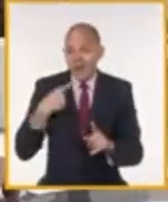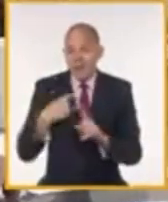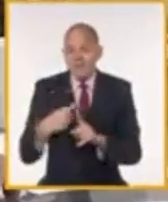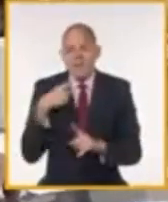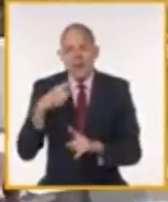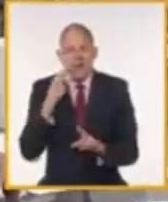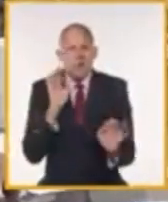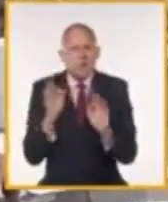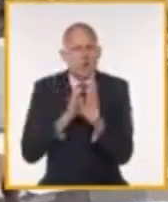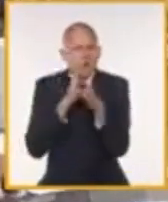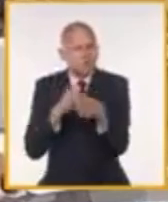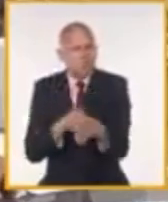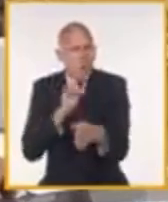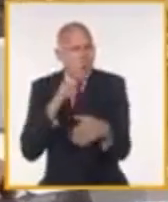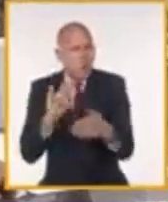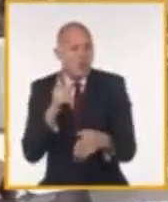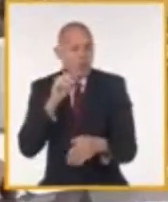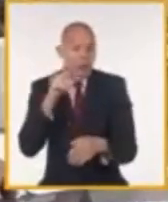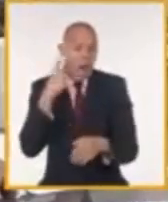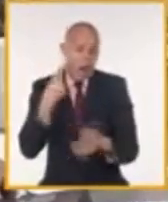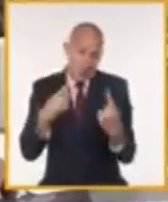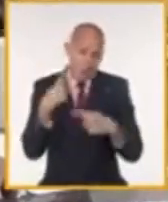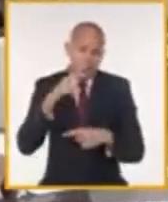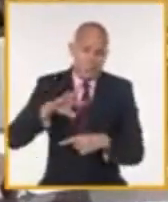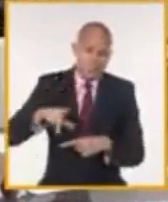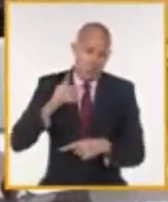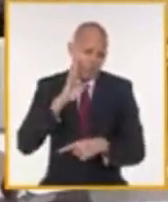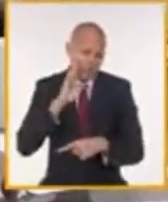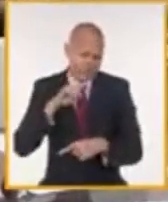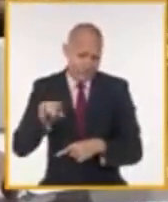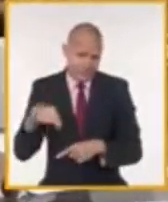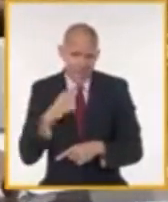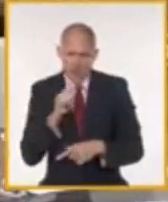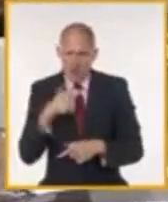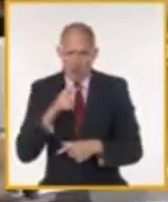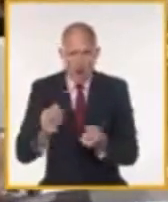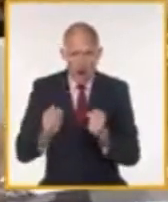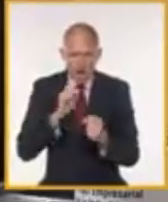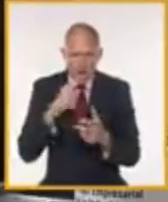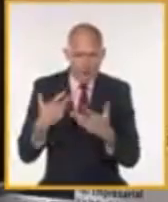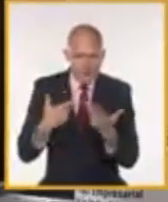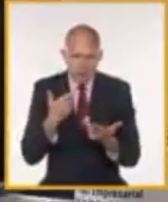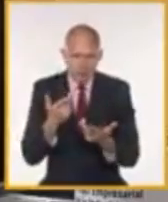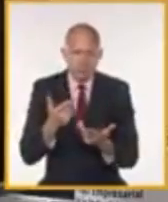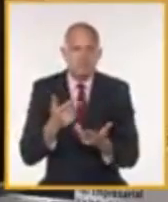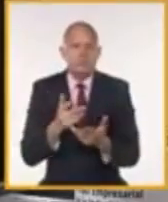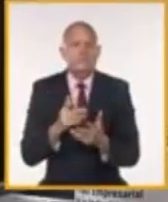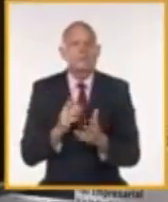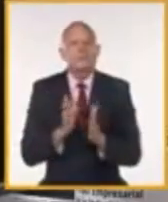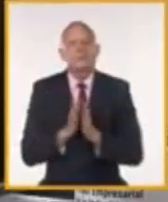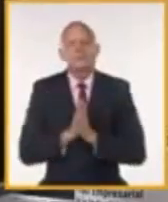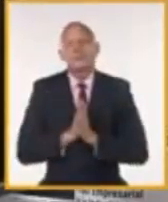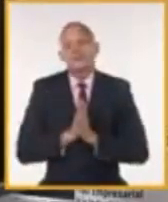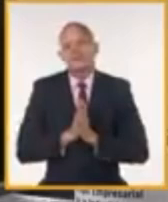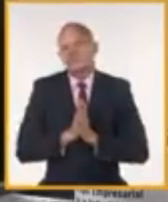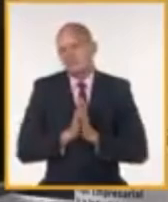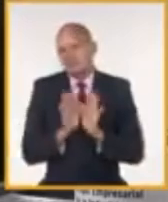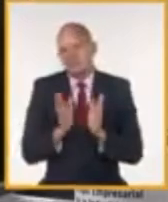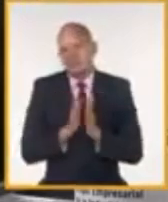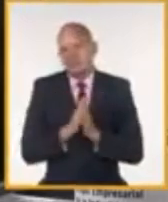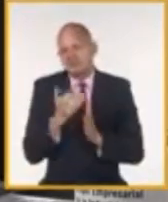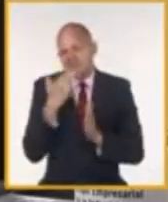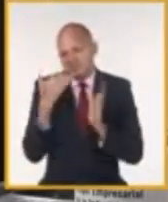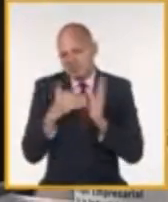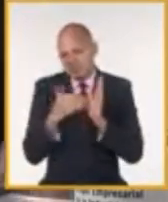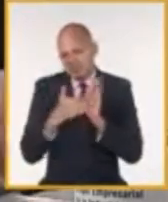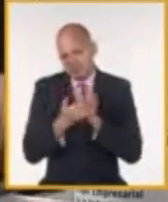disciplina, en el enfrentamiento a las ilegalidades, a las indisciplinas dentro de este sector? Sí, buenas tardes, Randy, a ti y a toda la